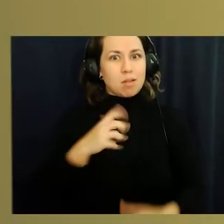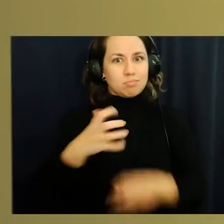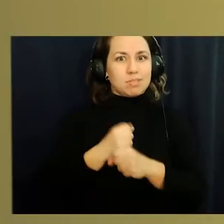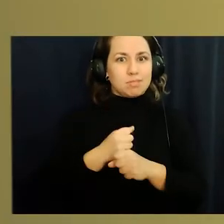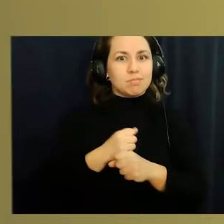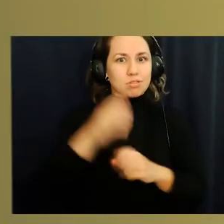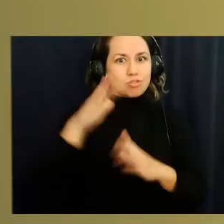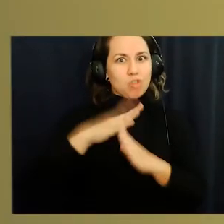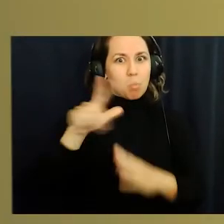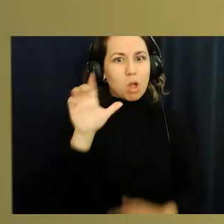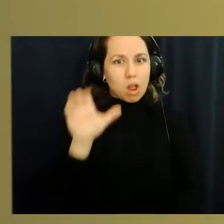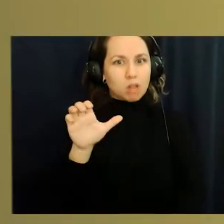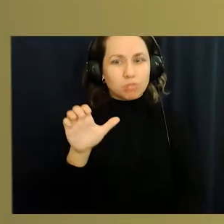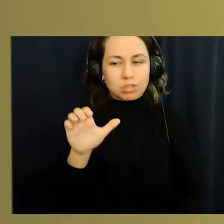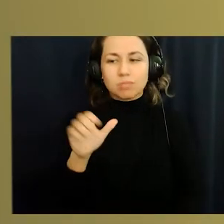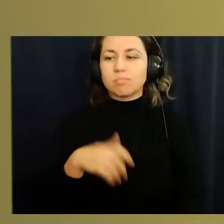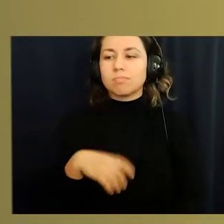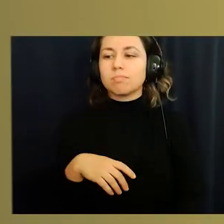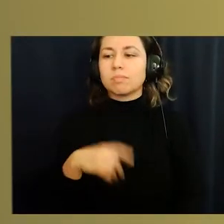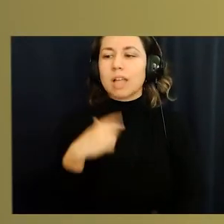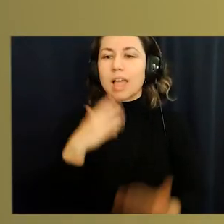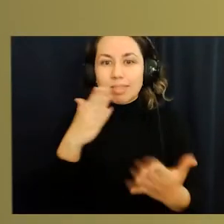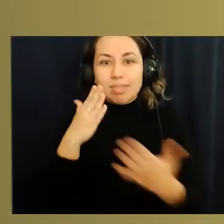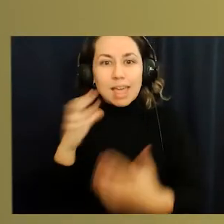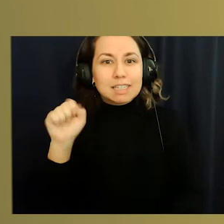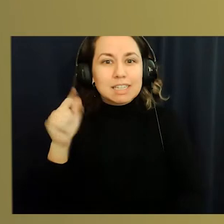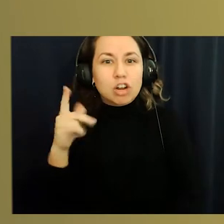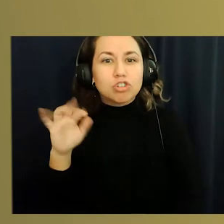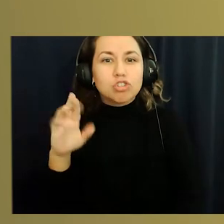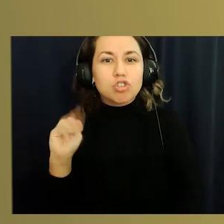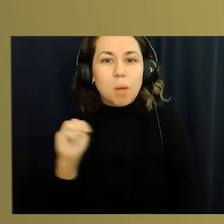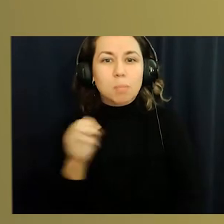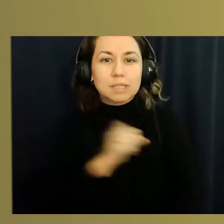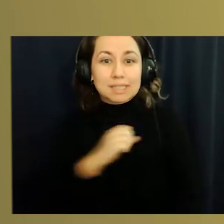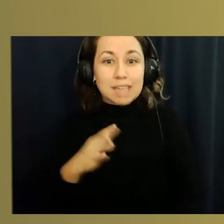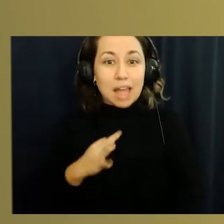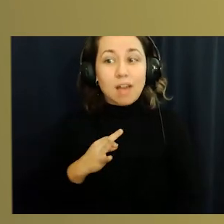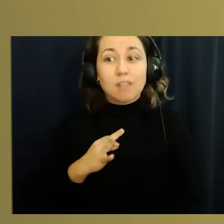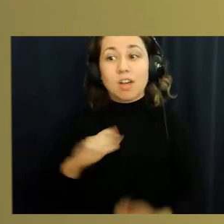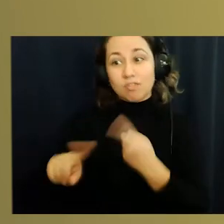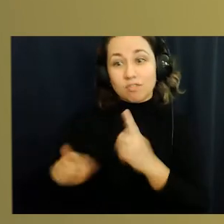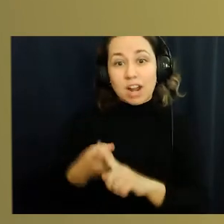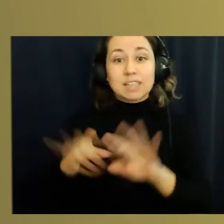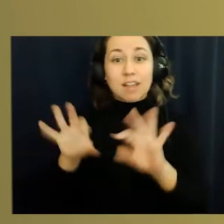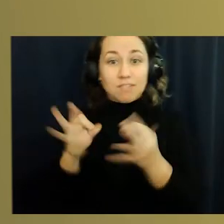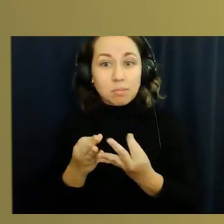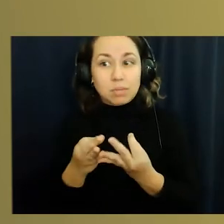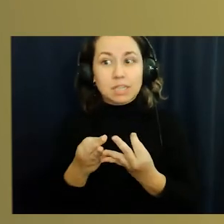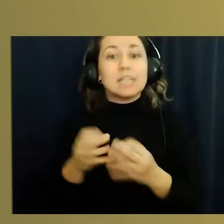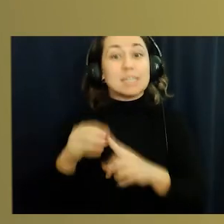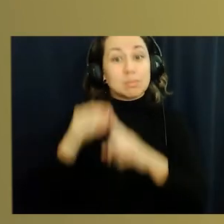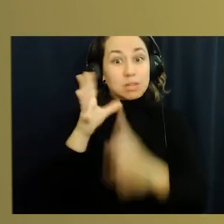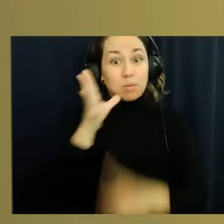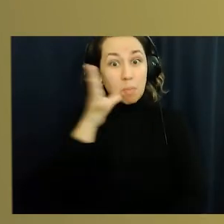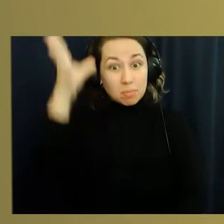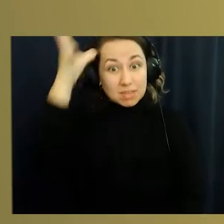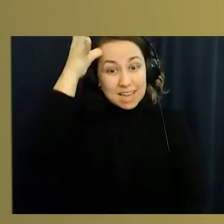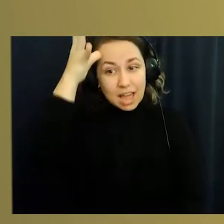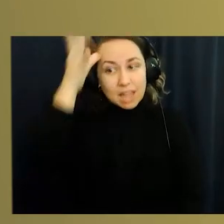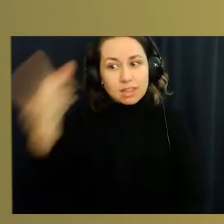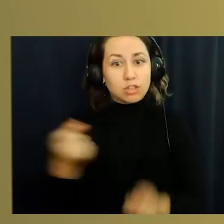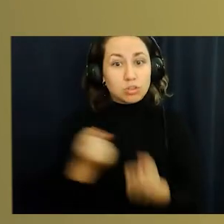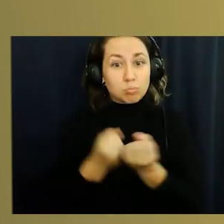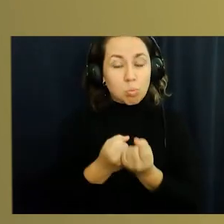Soy Tomás y estoy orgulloso de estar entre los 100 mejores. Quiero agradecer al personal de Segerstrom, mis amigos, familia, mi